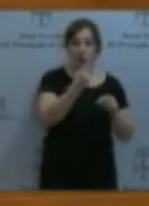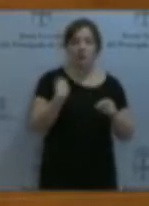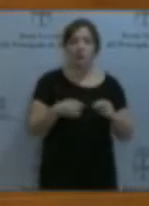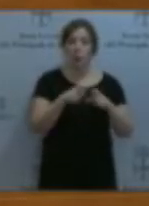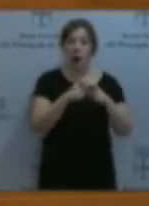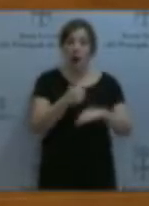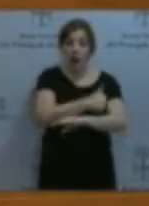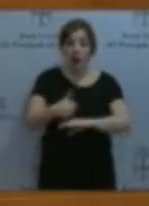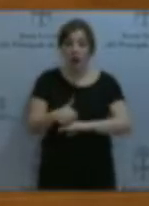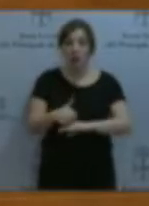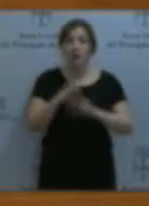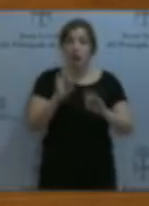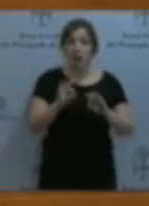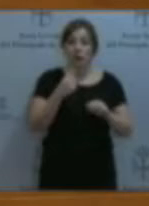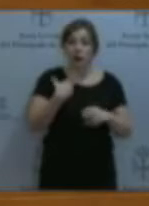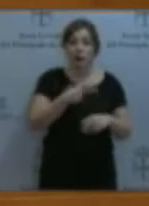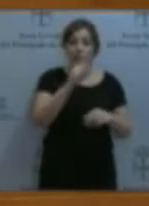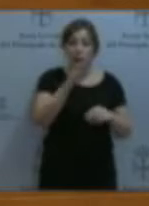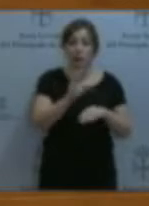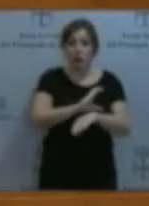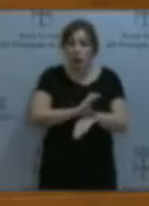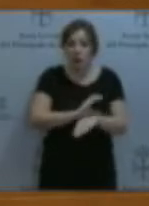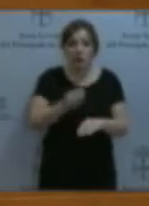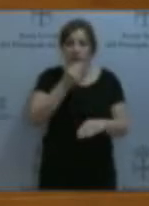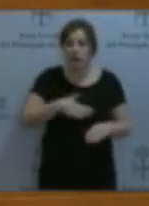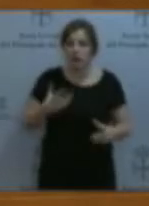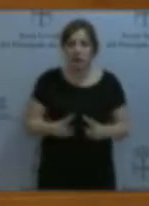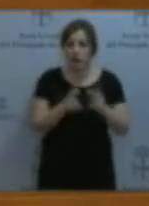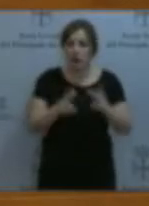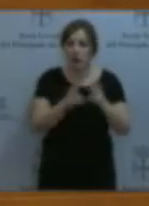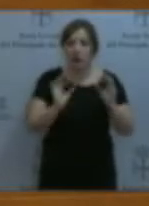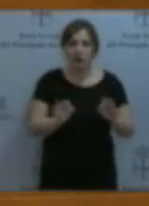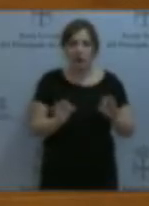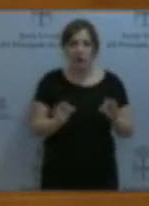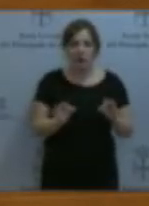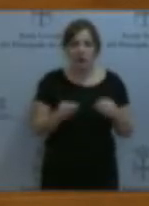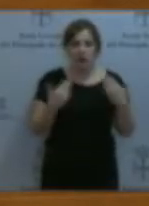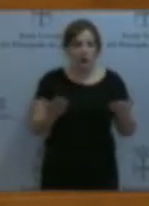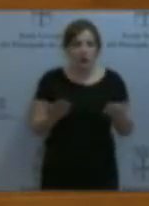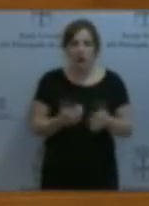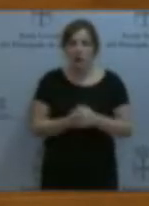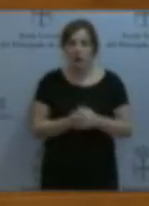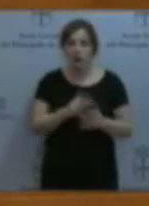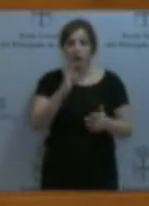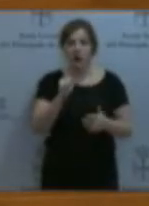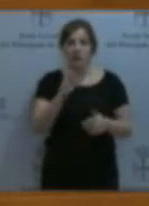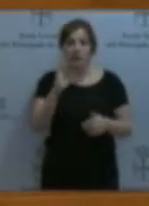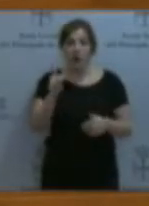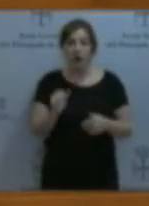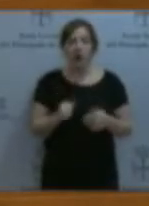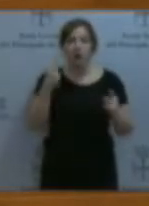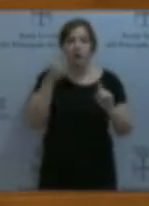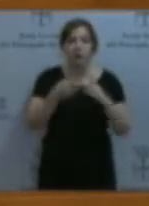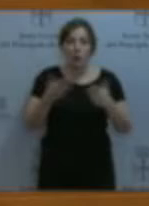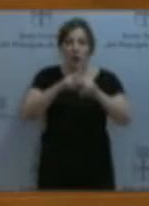en el año 2015 la encomienda de gestión realizada por la Consejería de Bienestar Social y Vivienda, entonces a la Fundación FASAD, cuyo objeto era